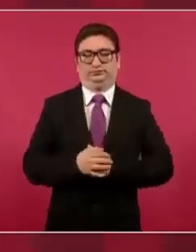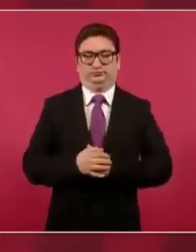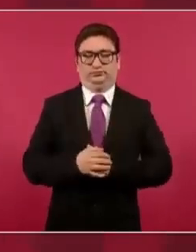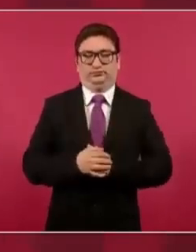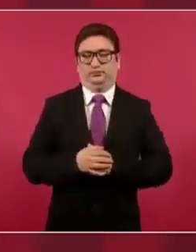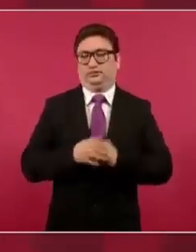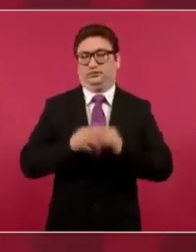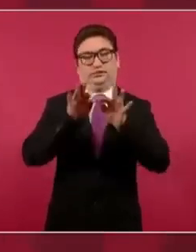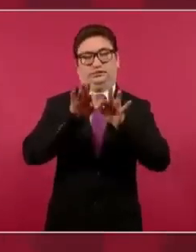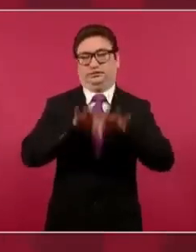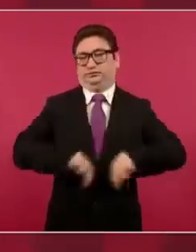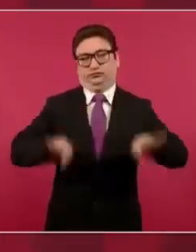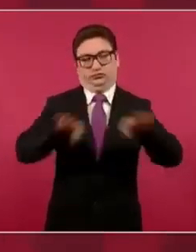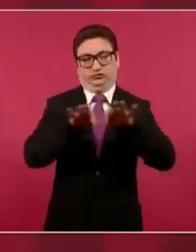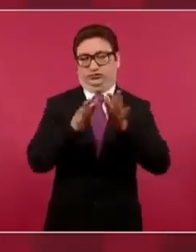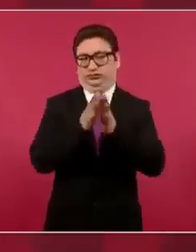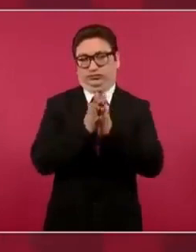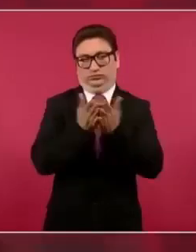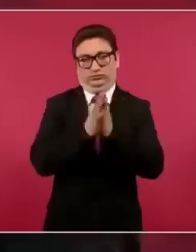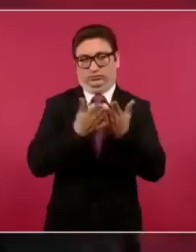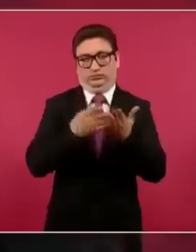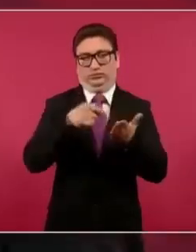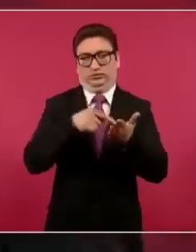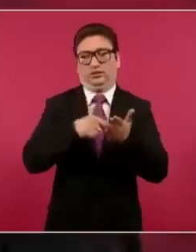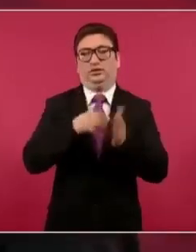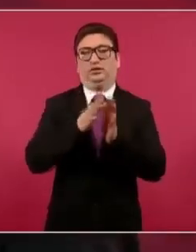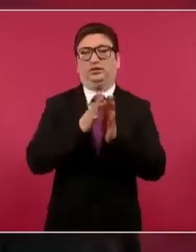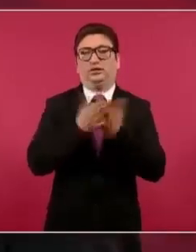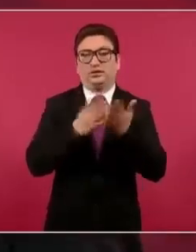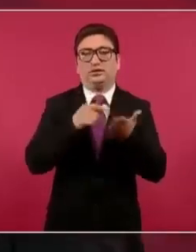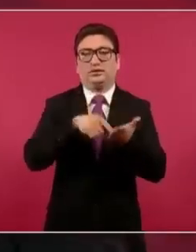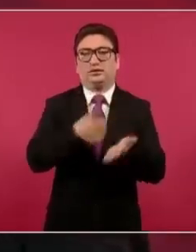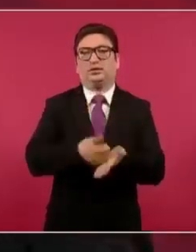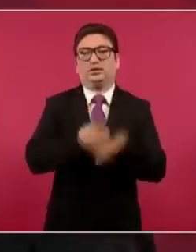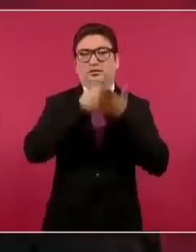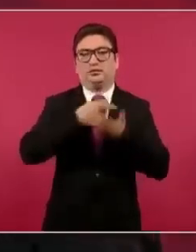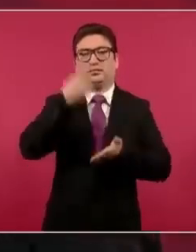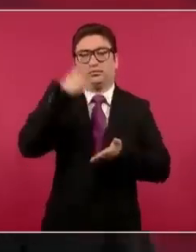que son también muy importantes, son formativos.